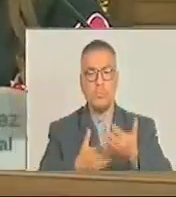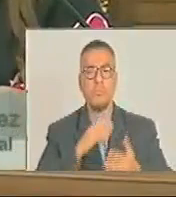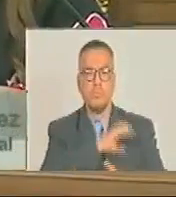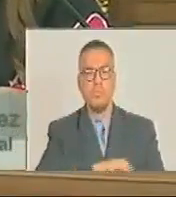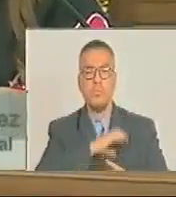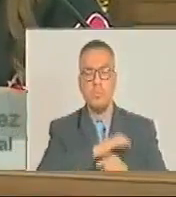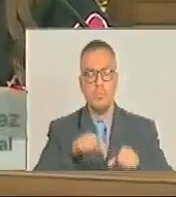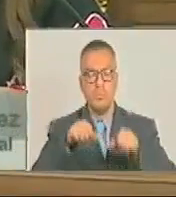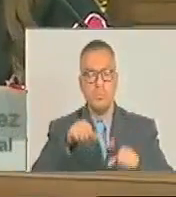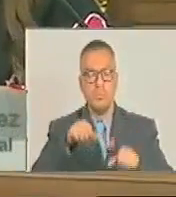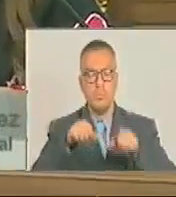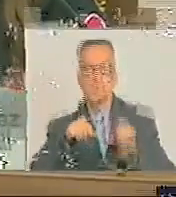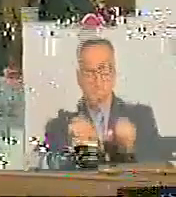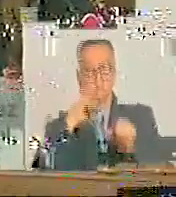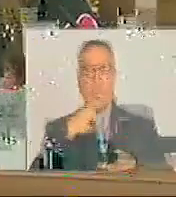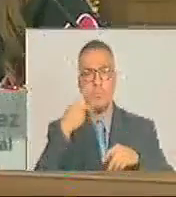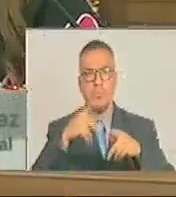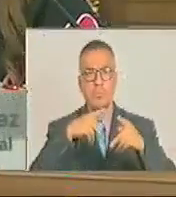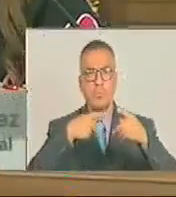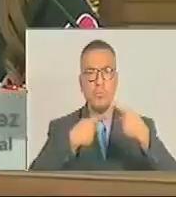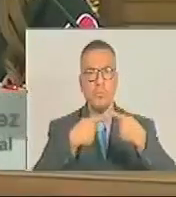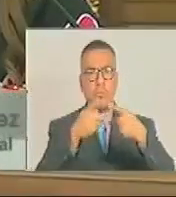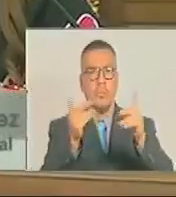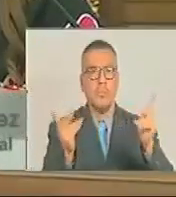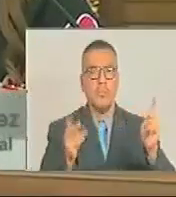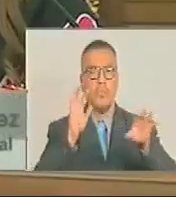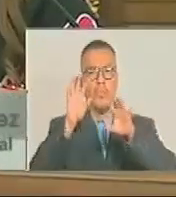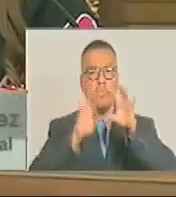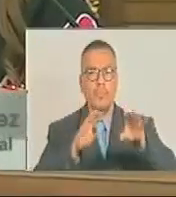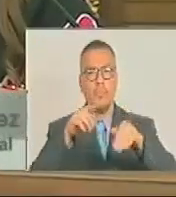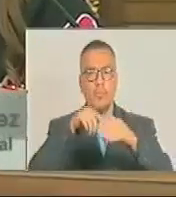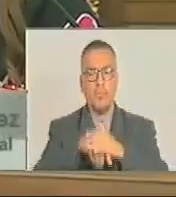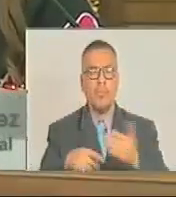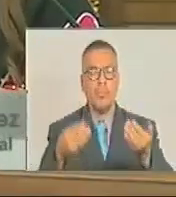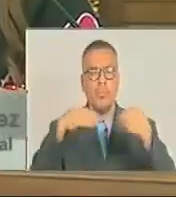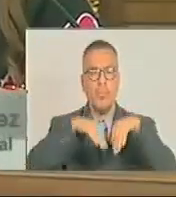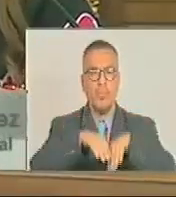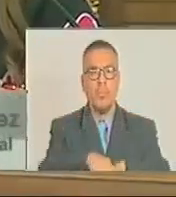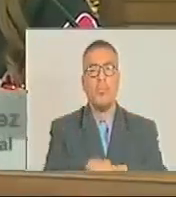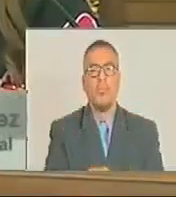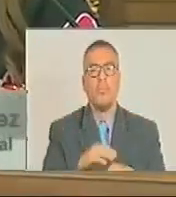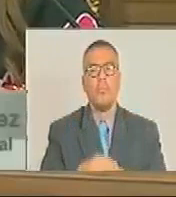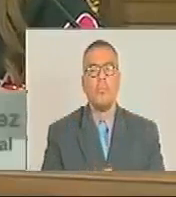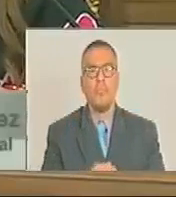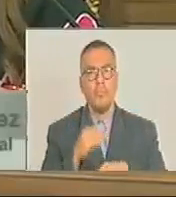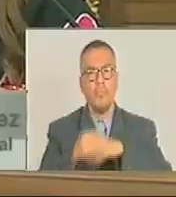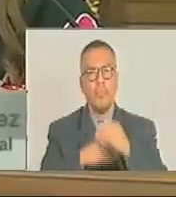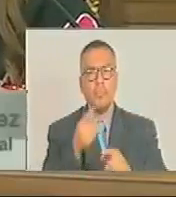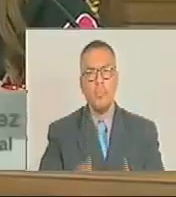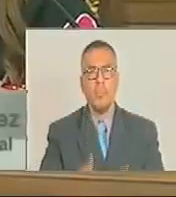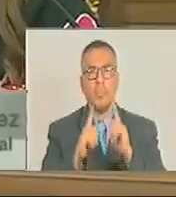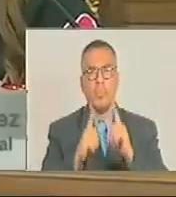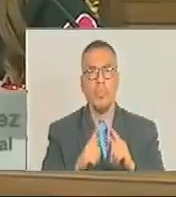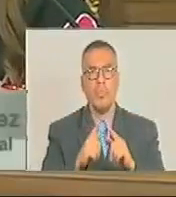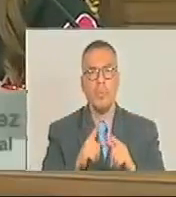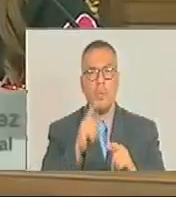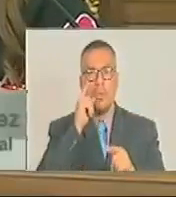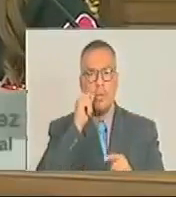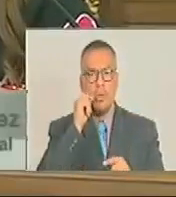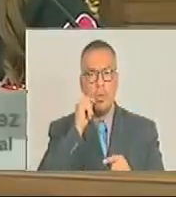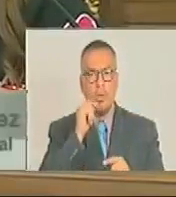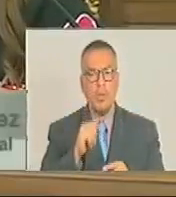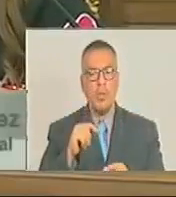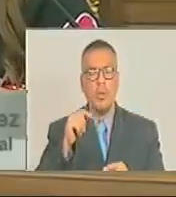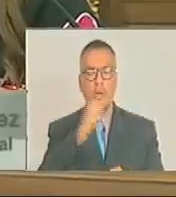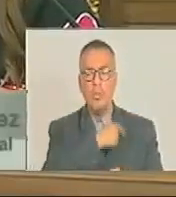Comisión Permanente Política Exterior, Soberanía e Integración, mediante el cual se autoriza al ciudadano Nicolás